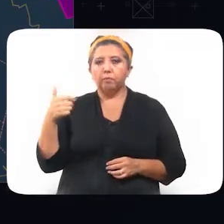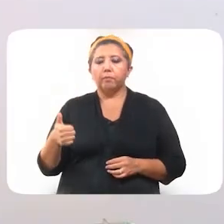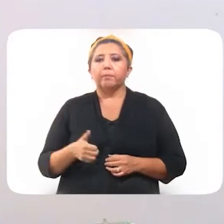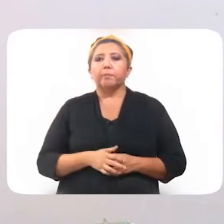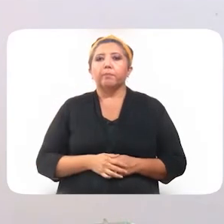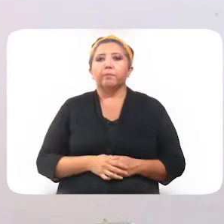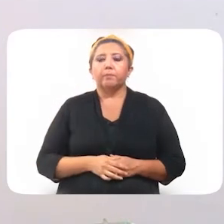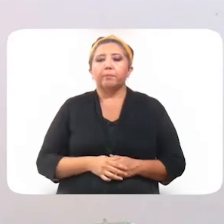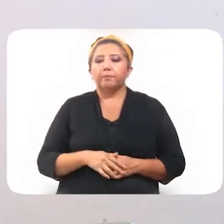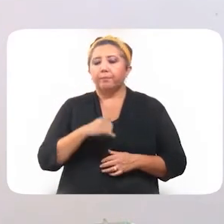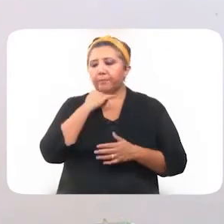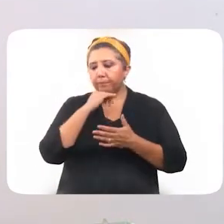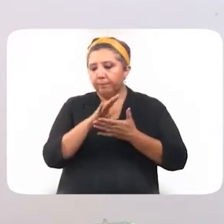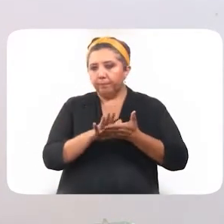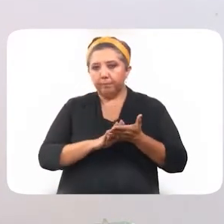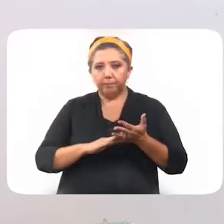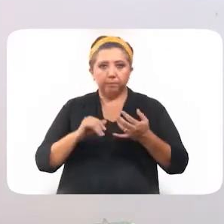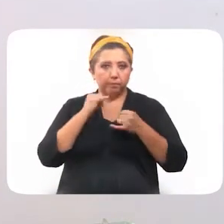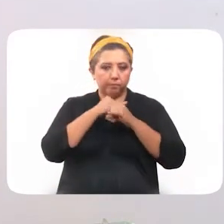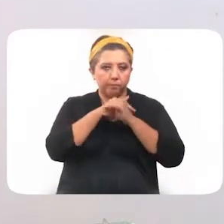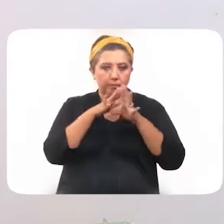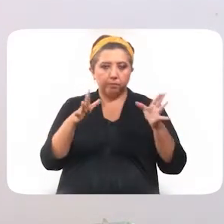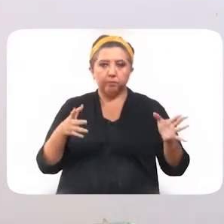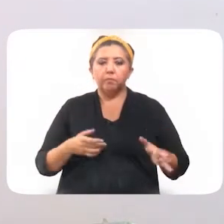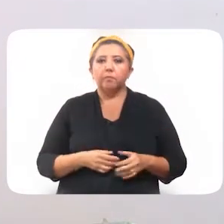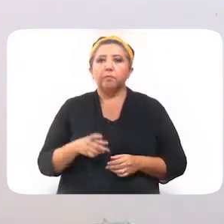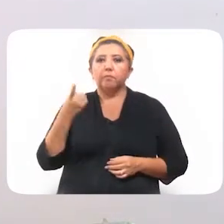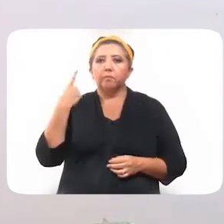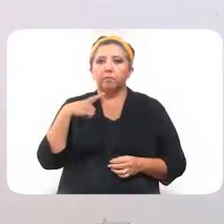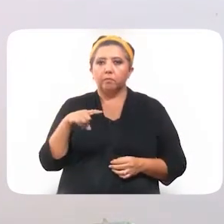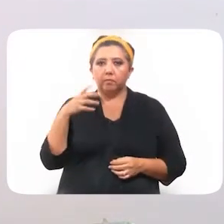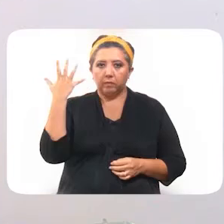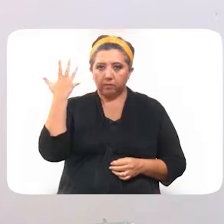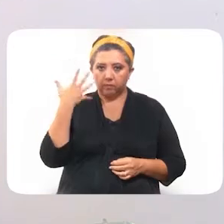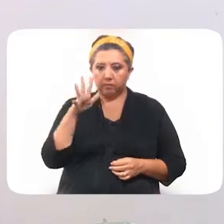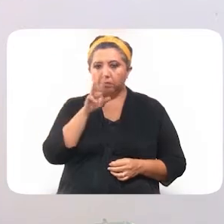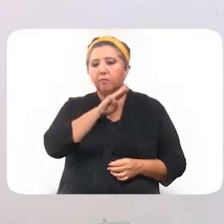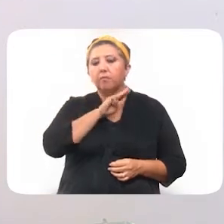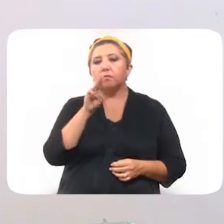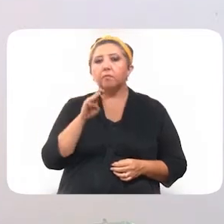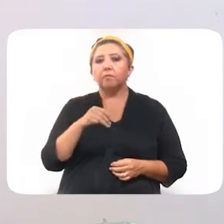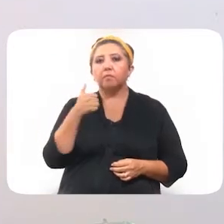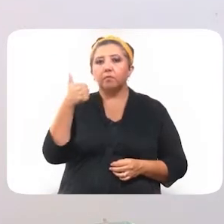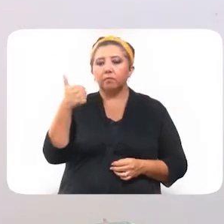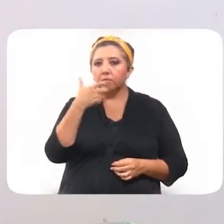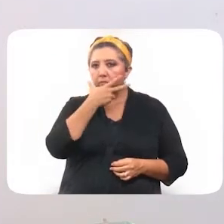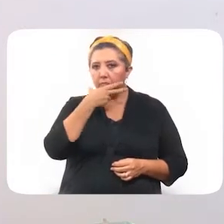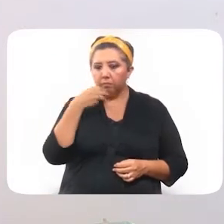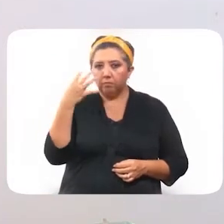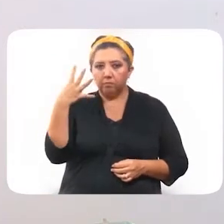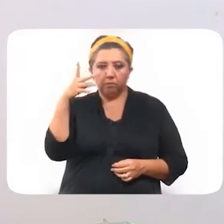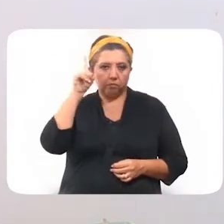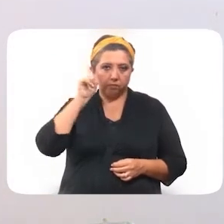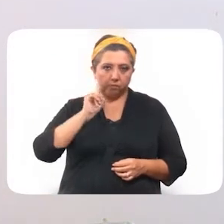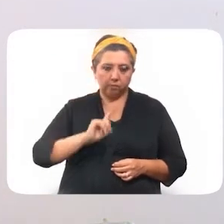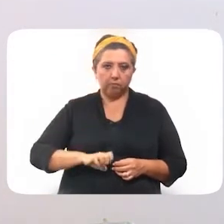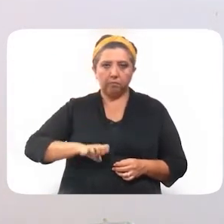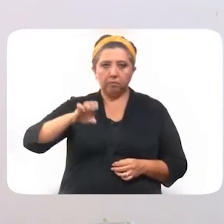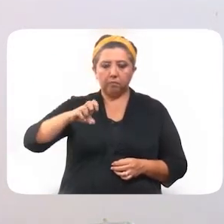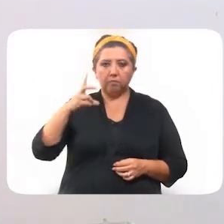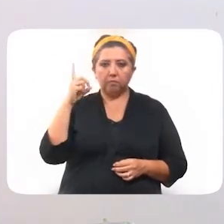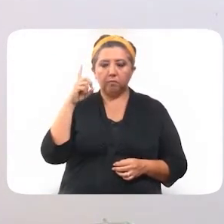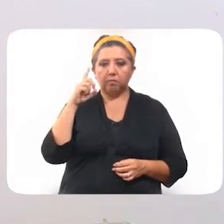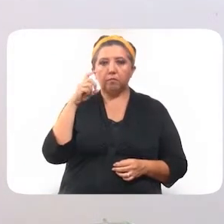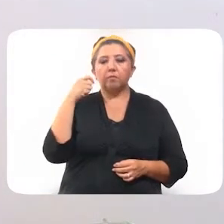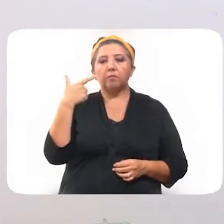6.346. Lamentablemente en este parte médico informamos de 10 fallecimientos, son 6 hombres y 4 mujeres, de un rango